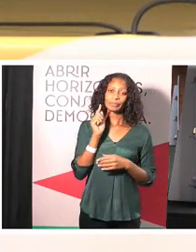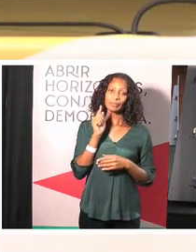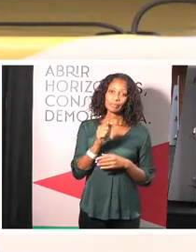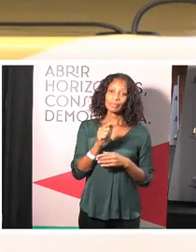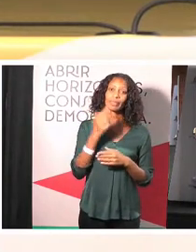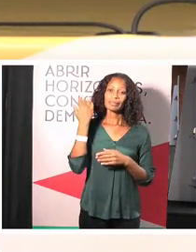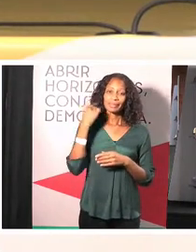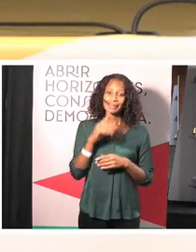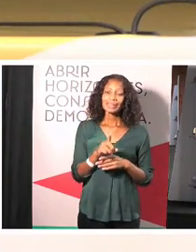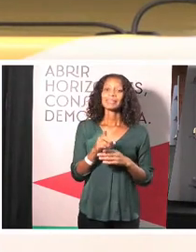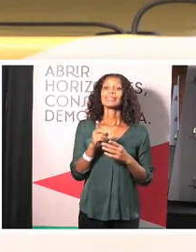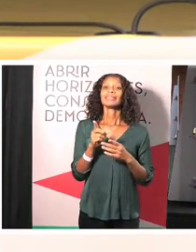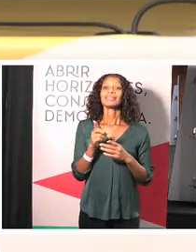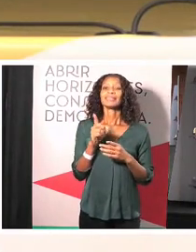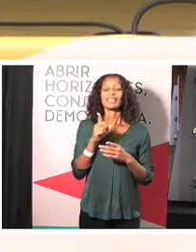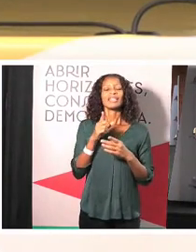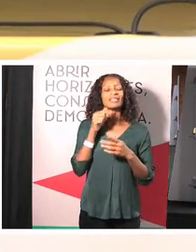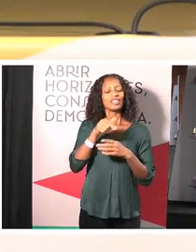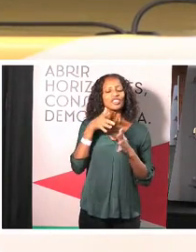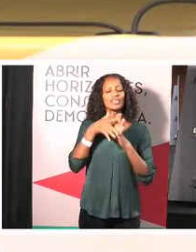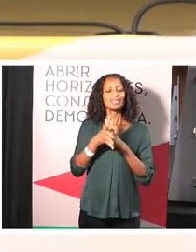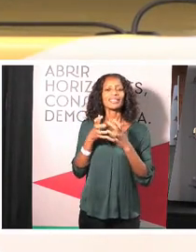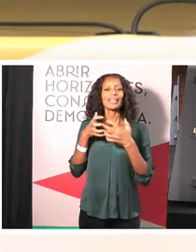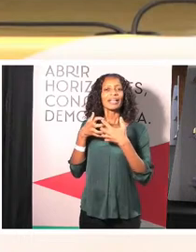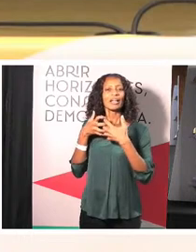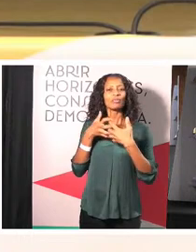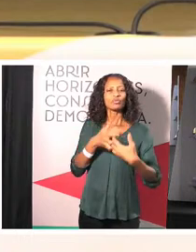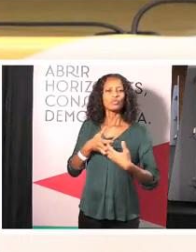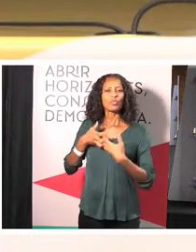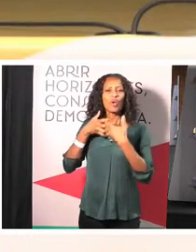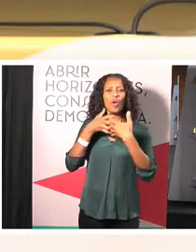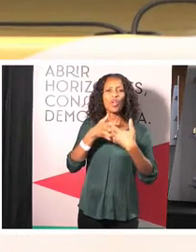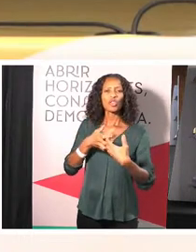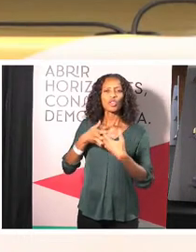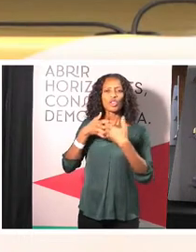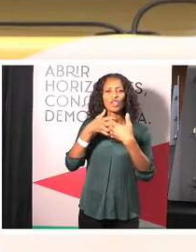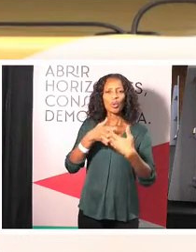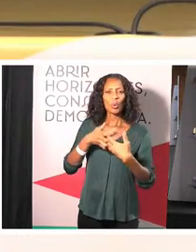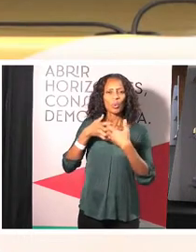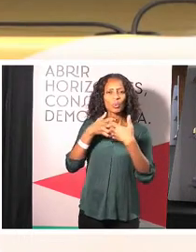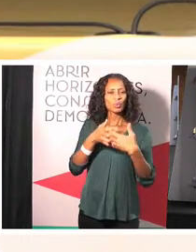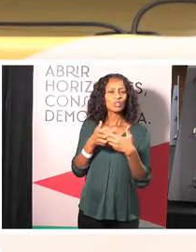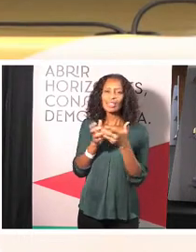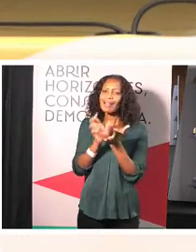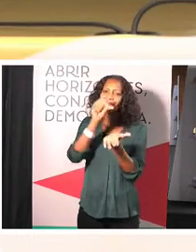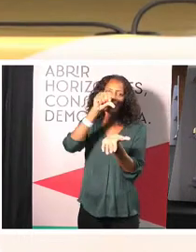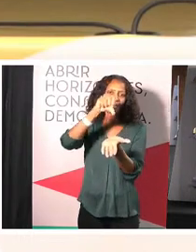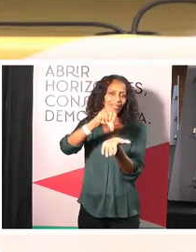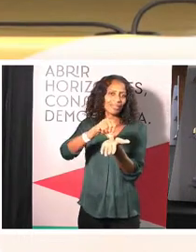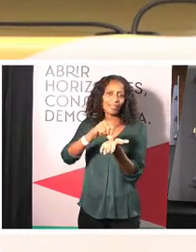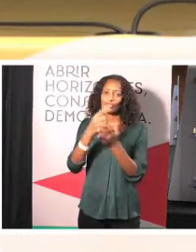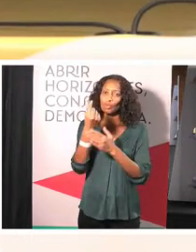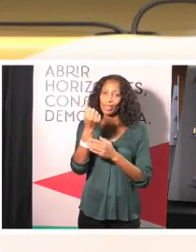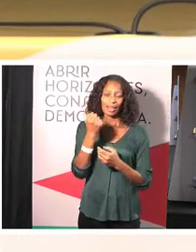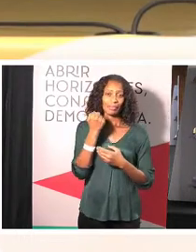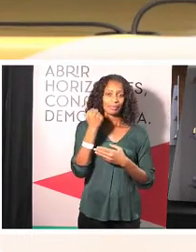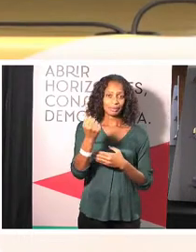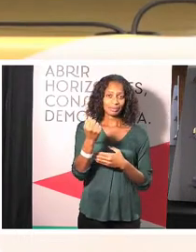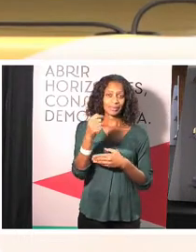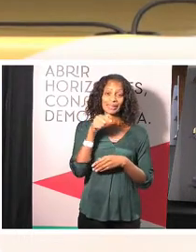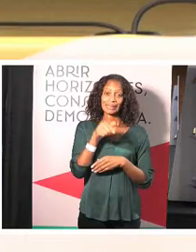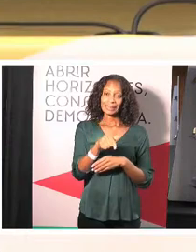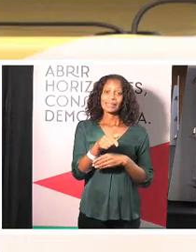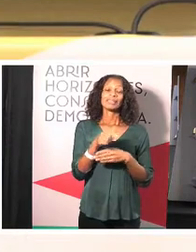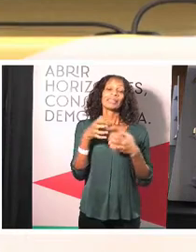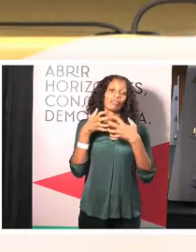el capitalismo de plataforma, es una lucha en el corazón del capitalismo. El capitalismo está mutando y está afectando a sus instituciones más